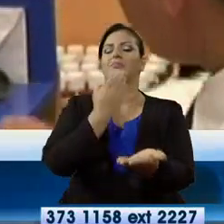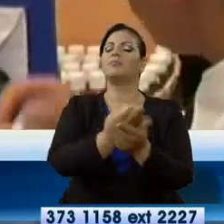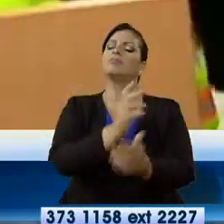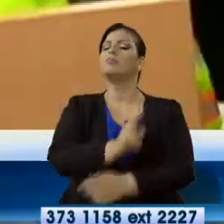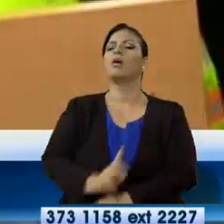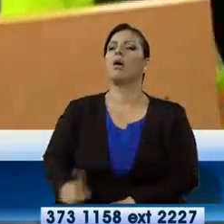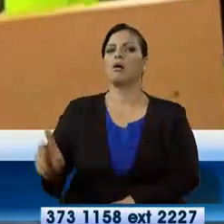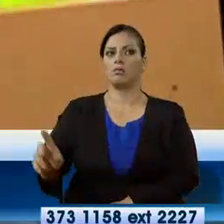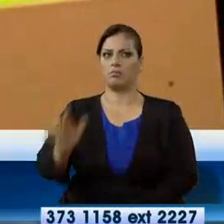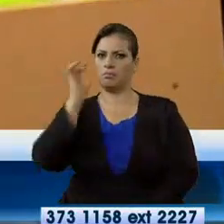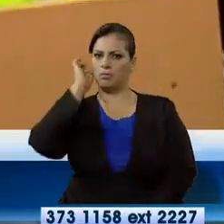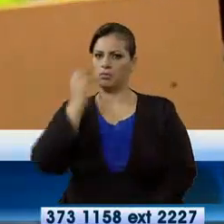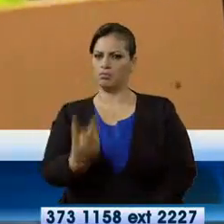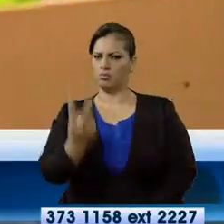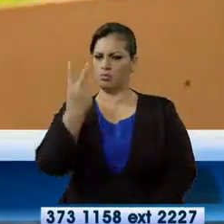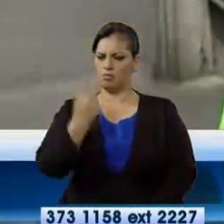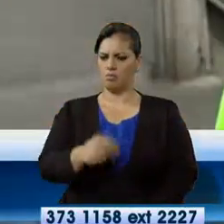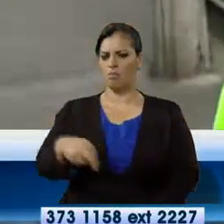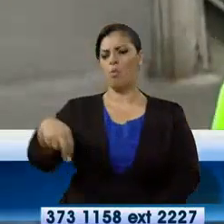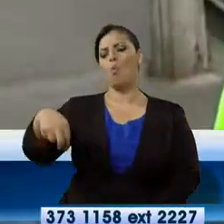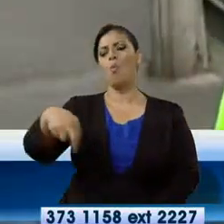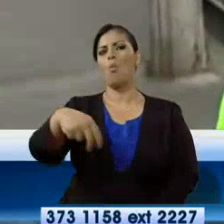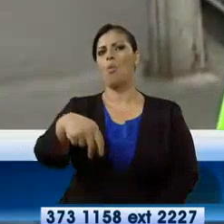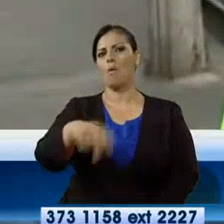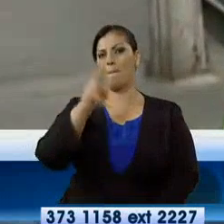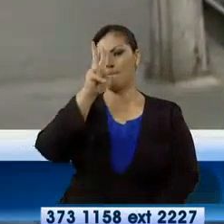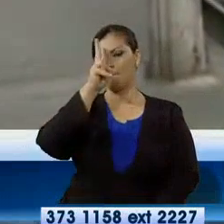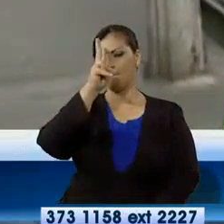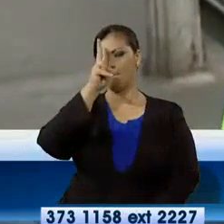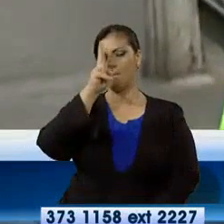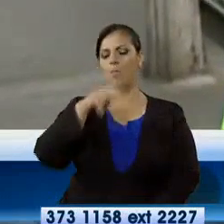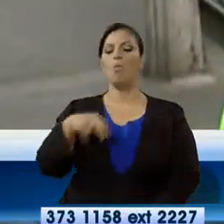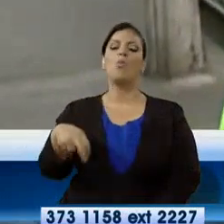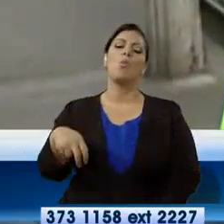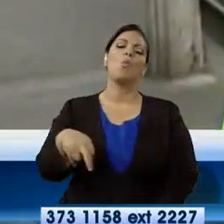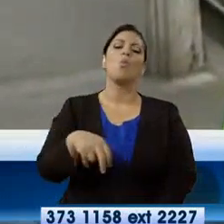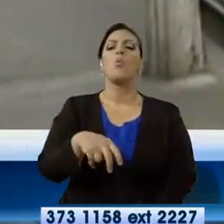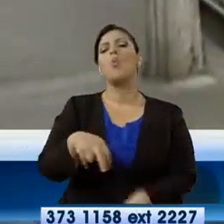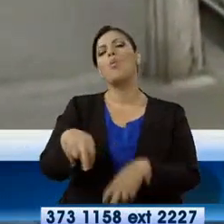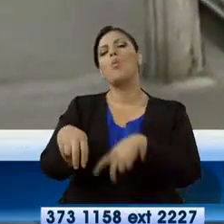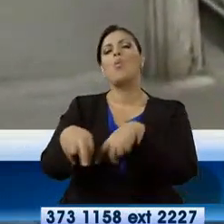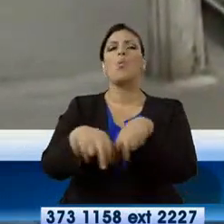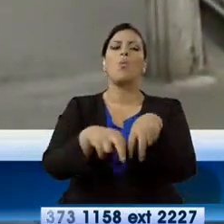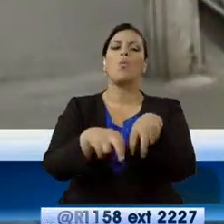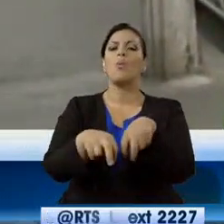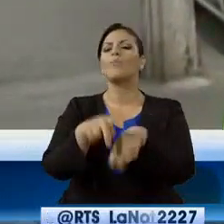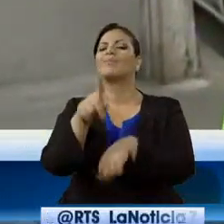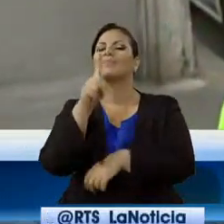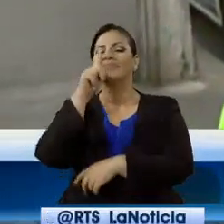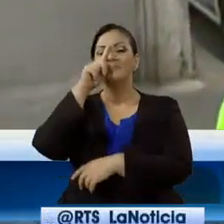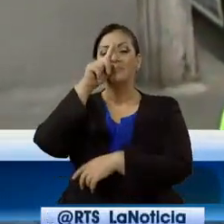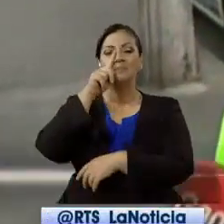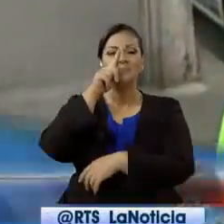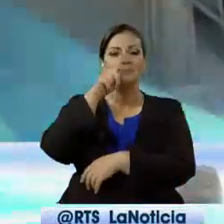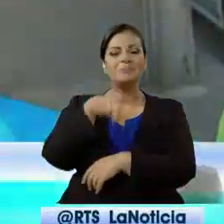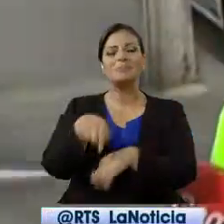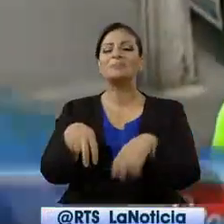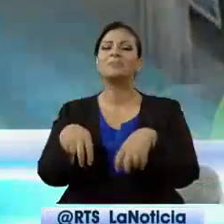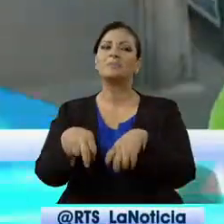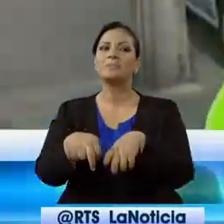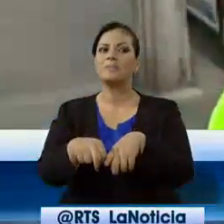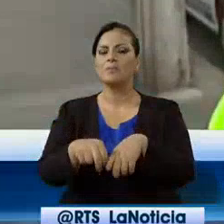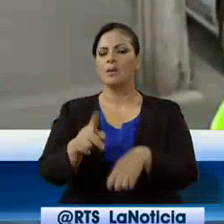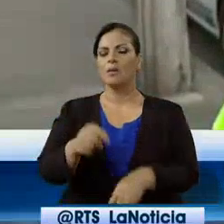sospechosa caminaban por los pasillos. Y aprovechando el descuido de quienes se encuentran en la custodia de la farmacia, habían procedido a